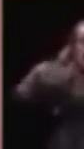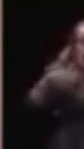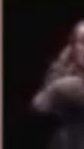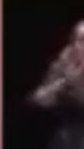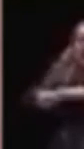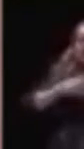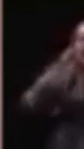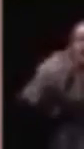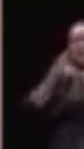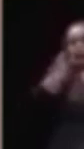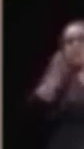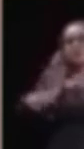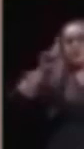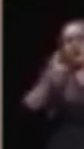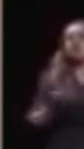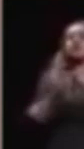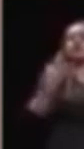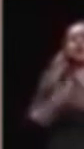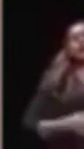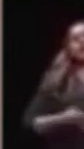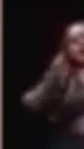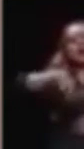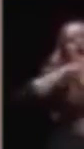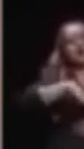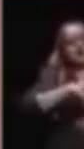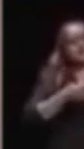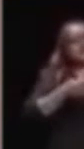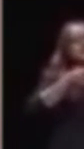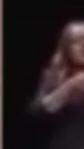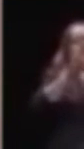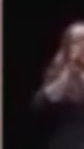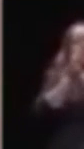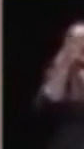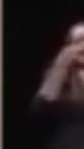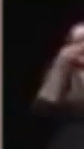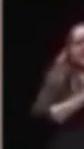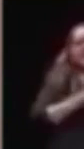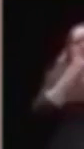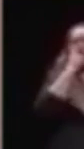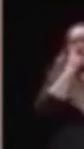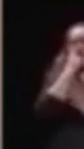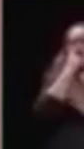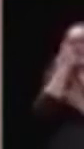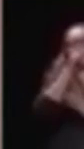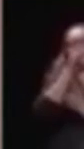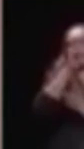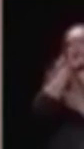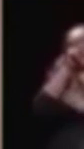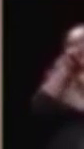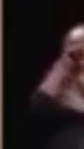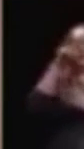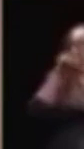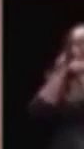país. En números gruesos, hablamos de 33 mil policías preventivos, 2 mil